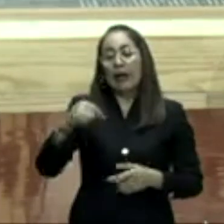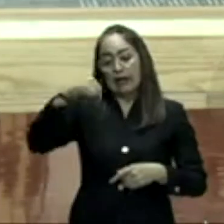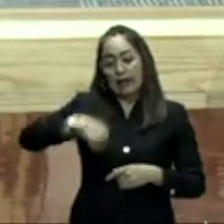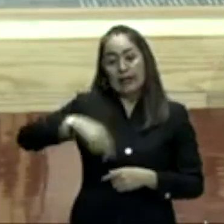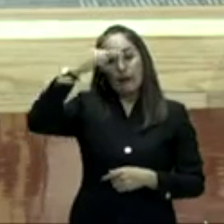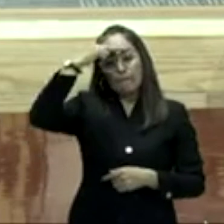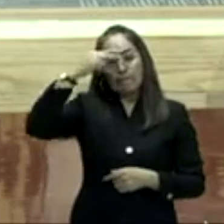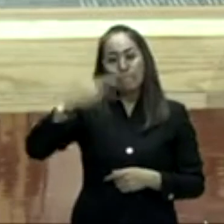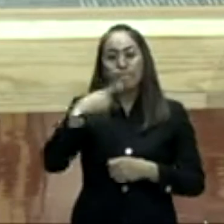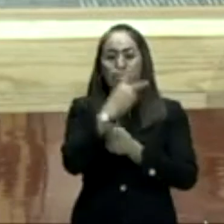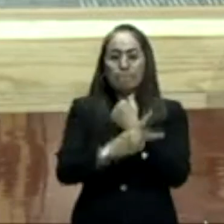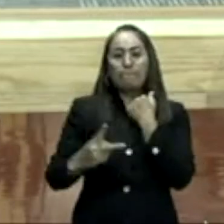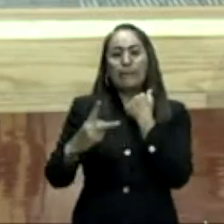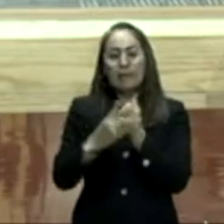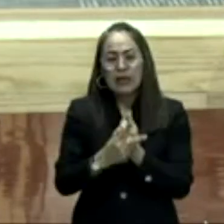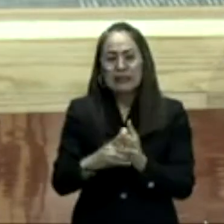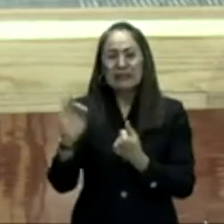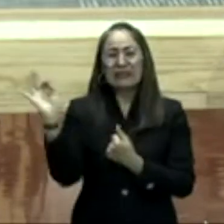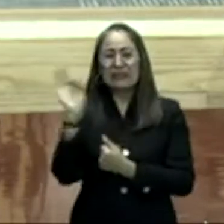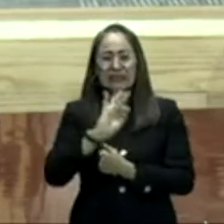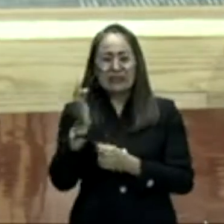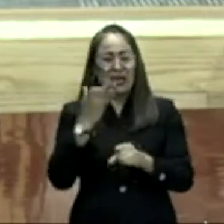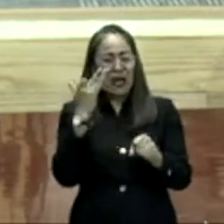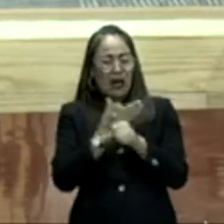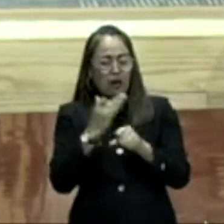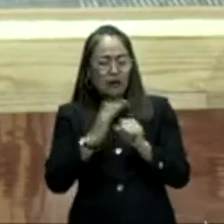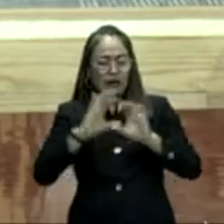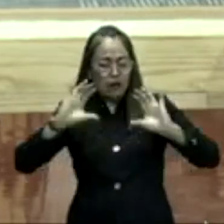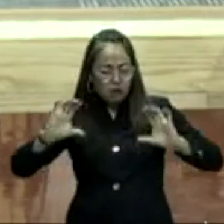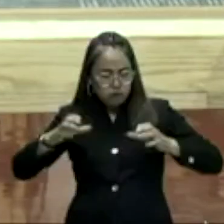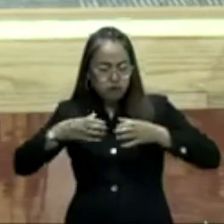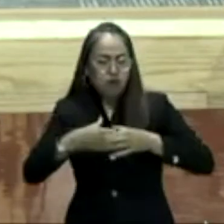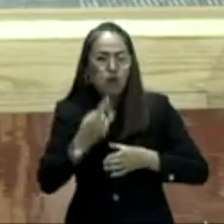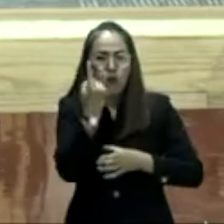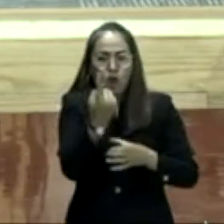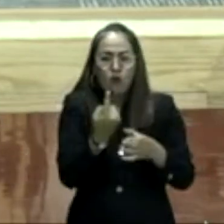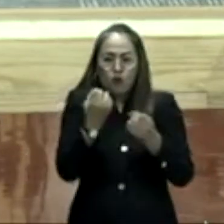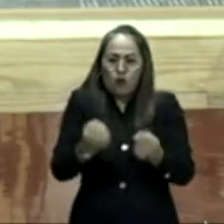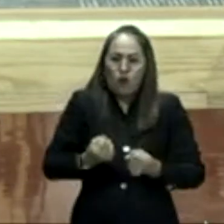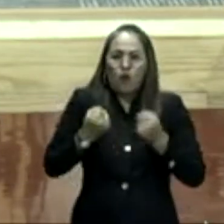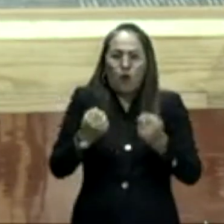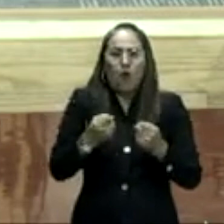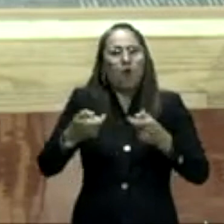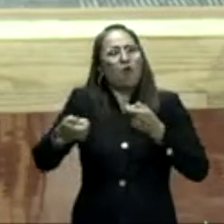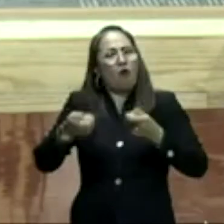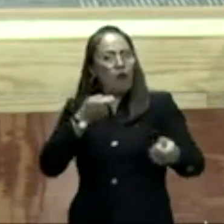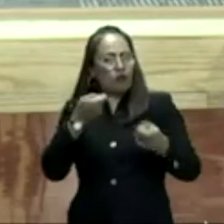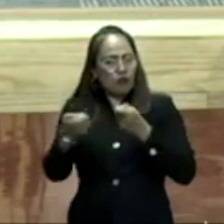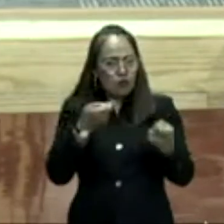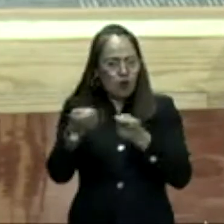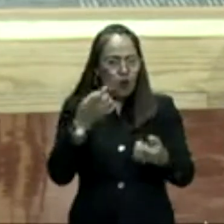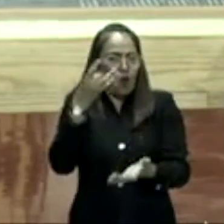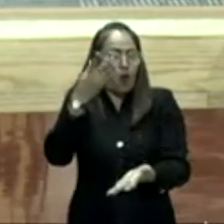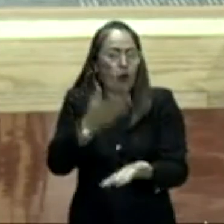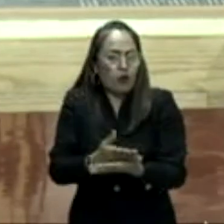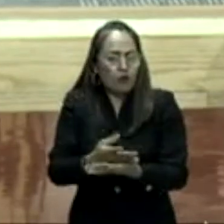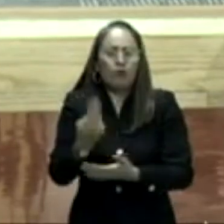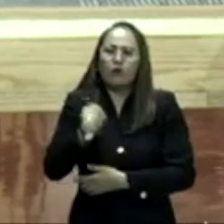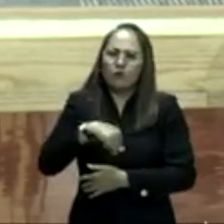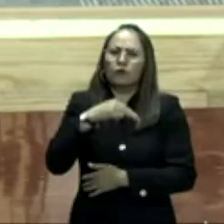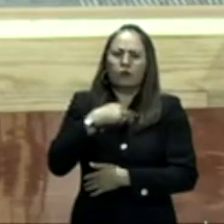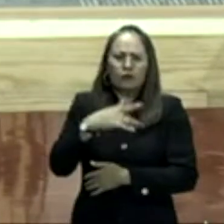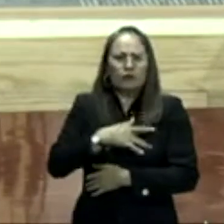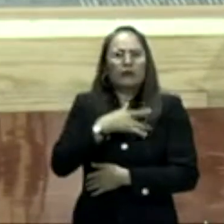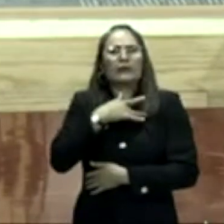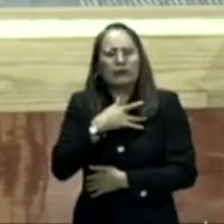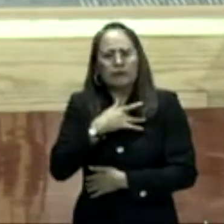país ha existido una tendencia recientemente hacia la centralización y la concentración de funciones, estamos conscientes de que